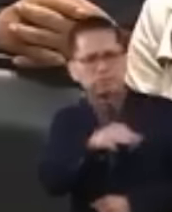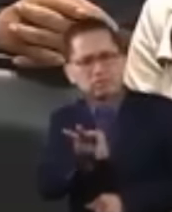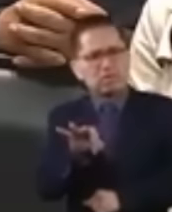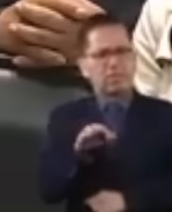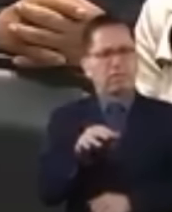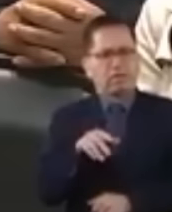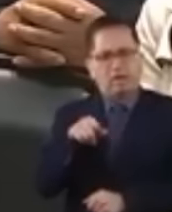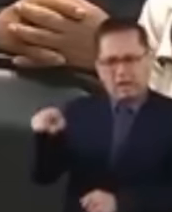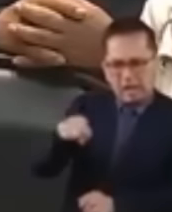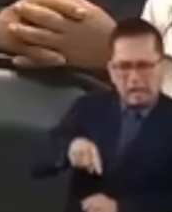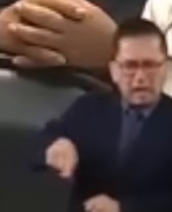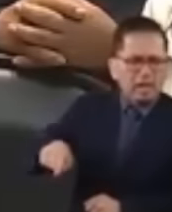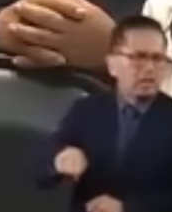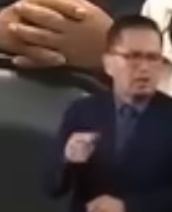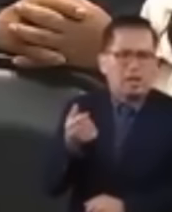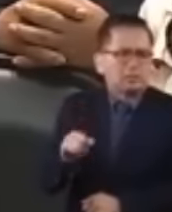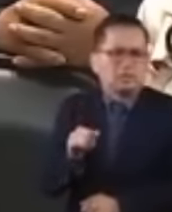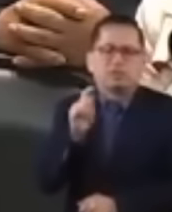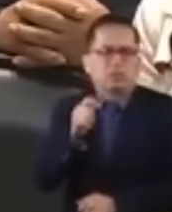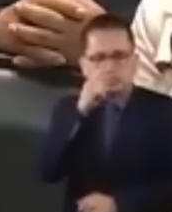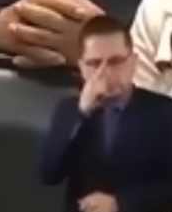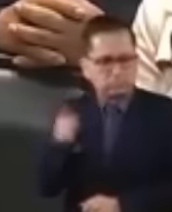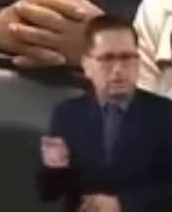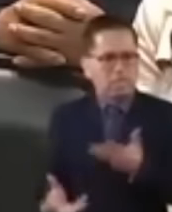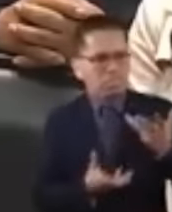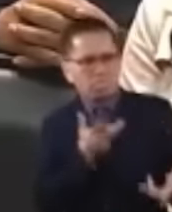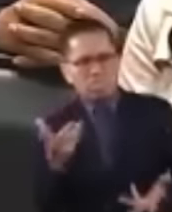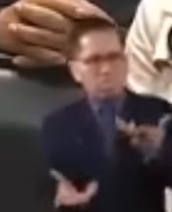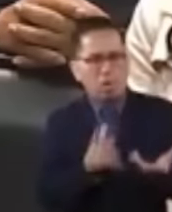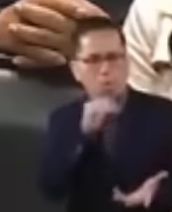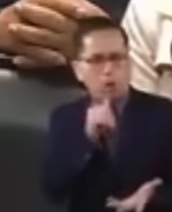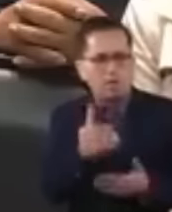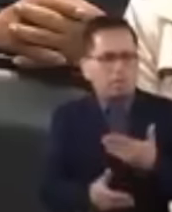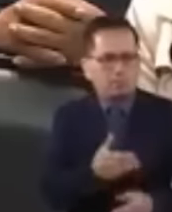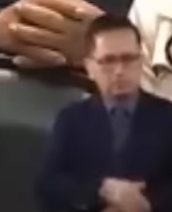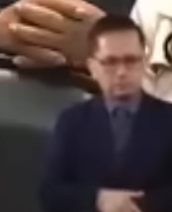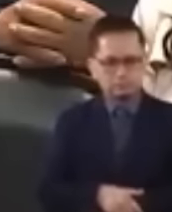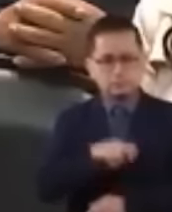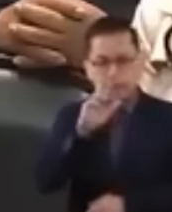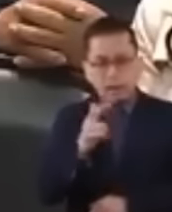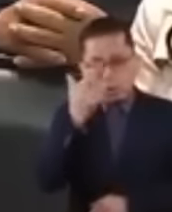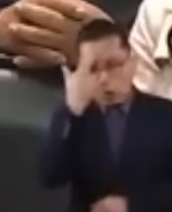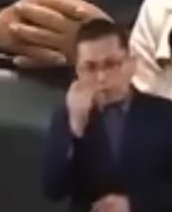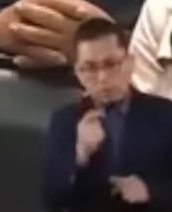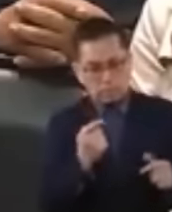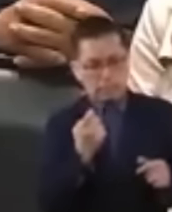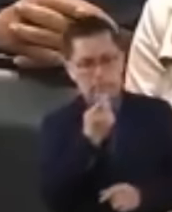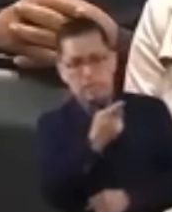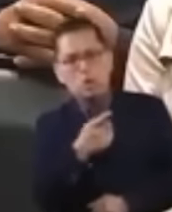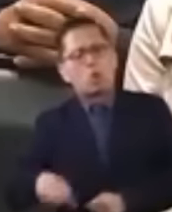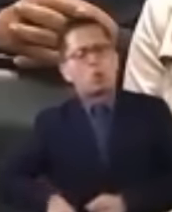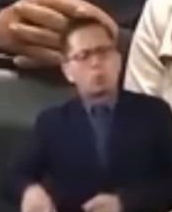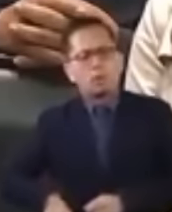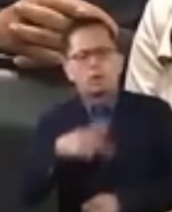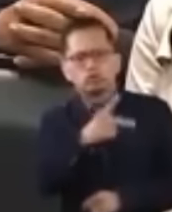exhiben la impotencia, porque recordemos, el presupuesto es la expresión de las políticas